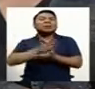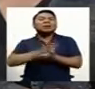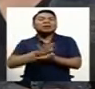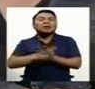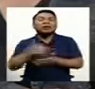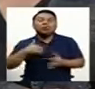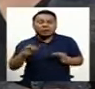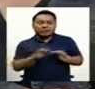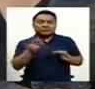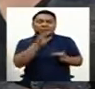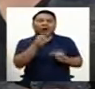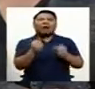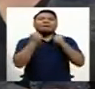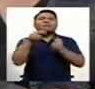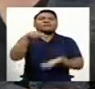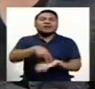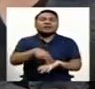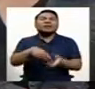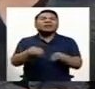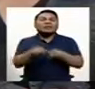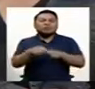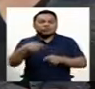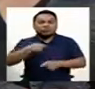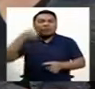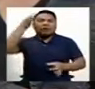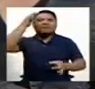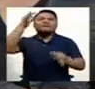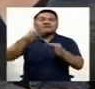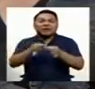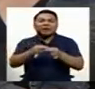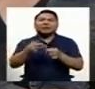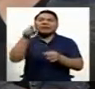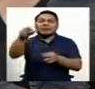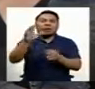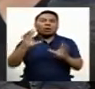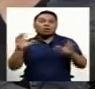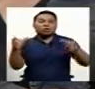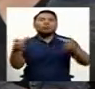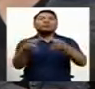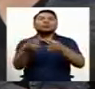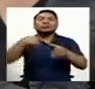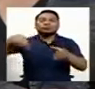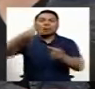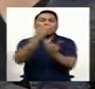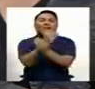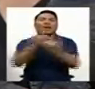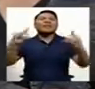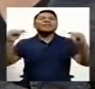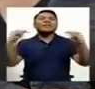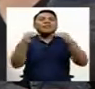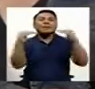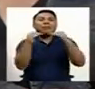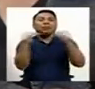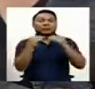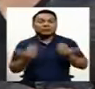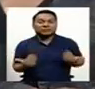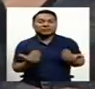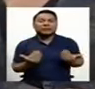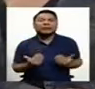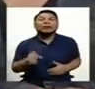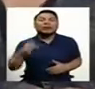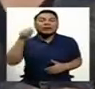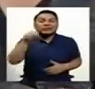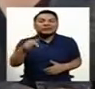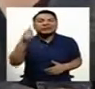de espíritu y fe en nuestras instituciones democráticas. Se trata de